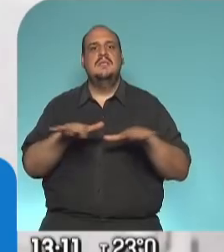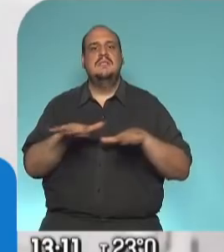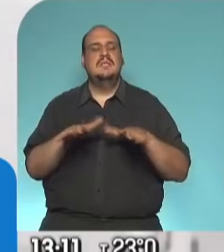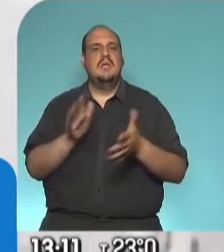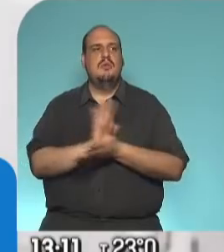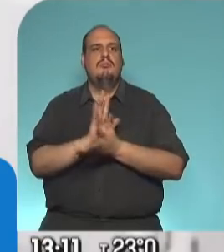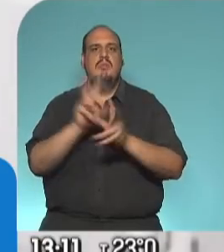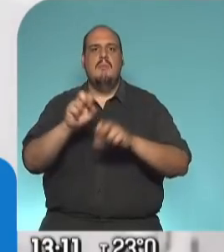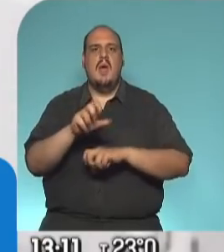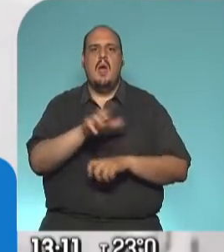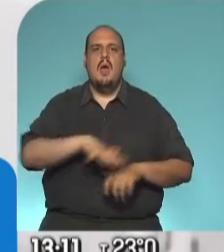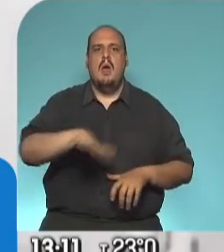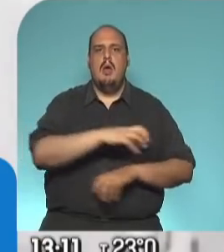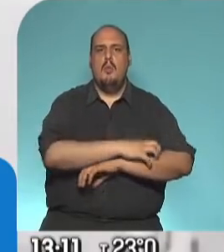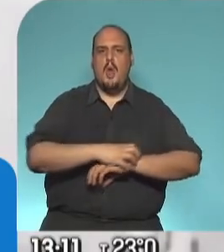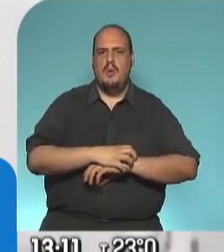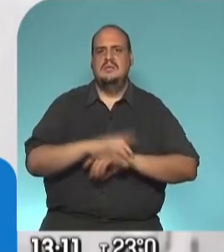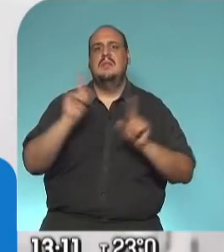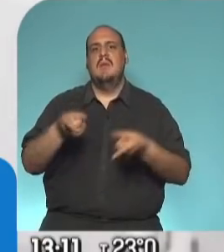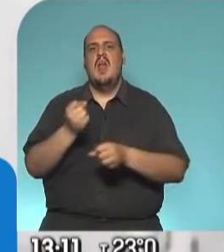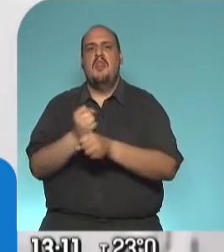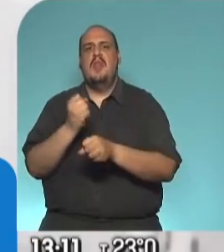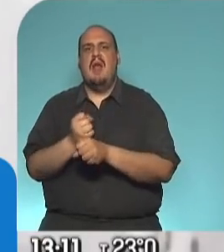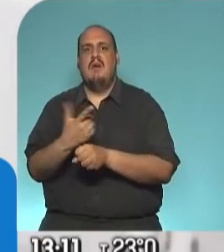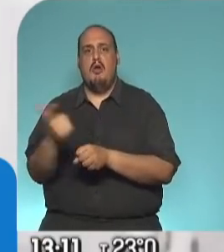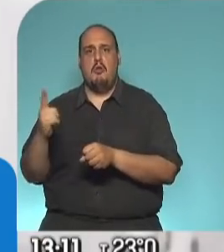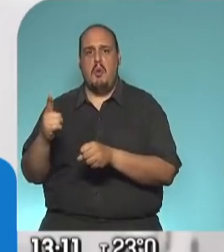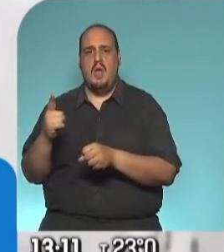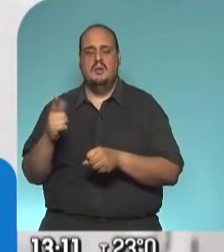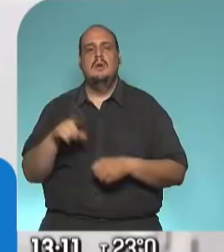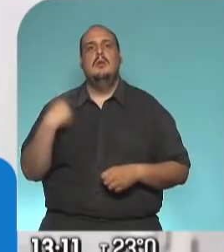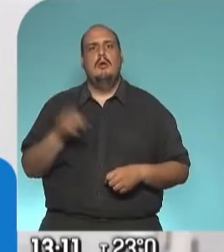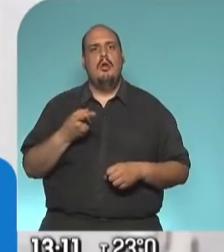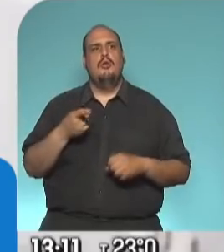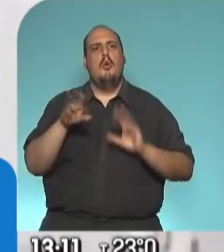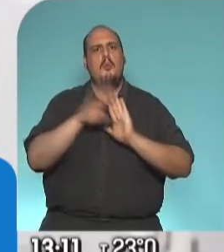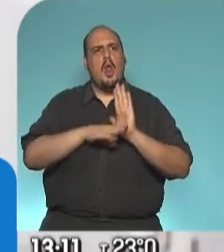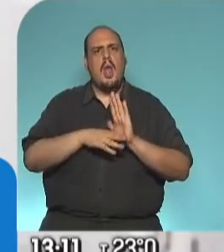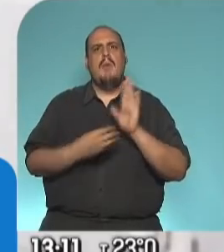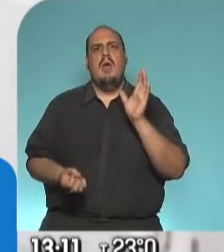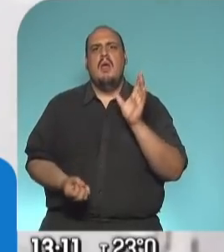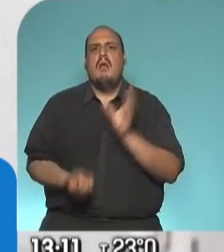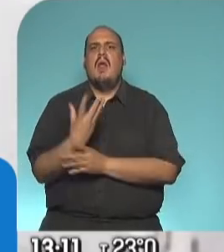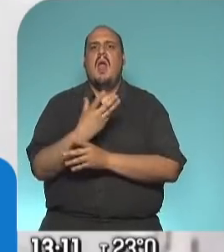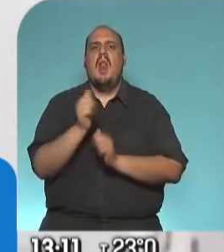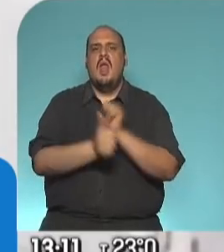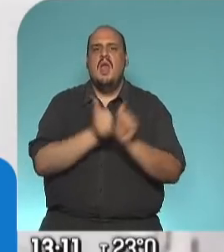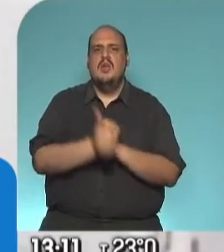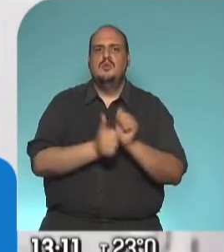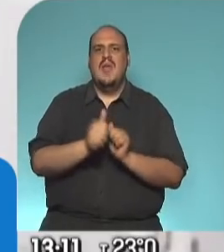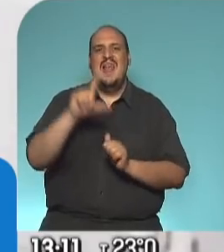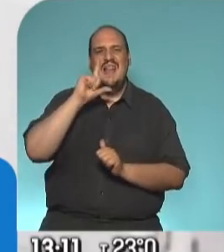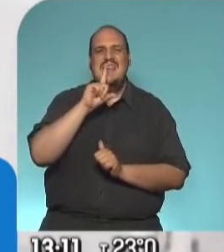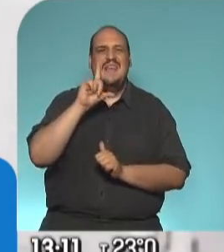la pobreza, fuentes de trabajo. Vamos a retomar nuestro programa de industrialización, de litio,